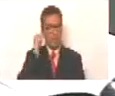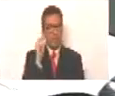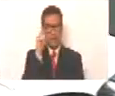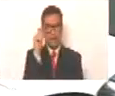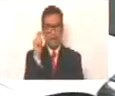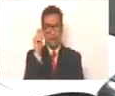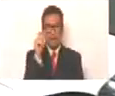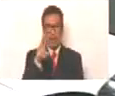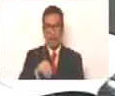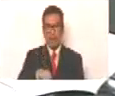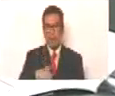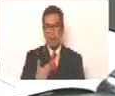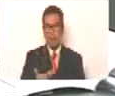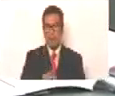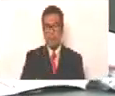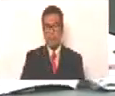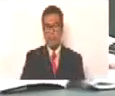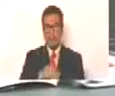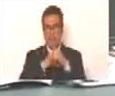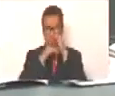pudiera prestar atención